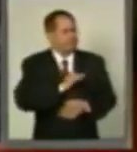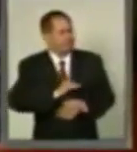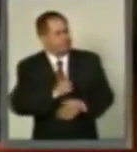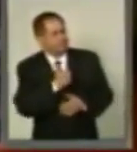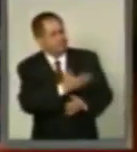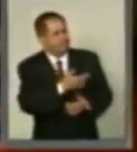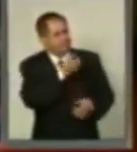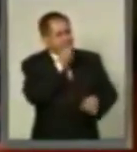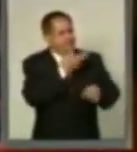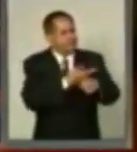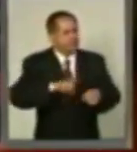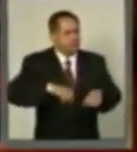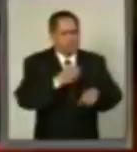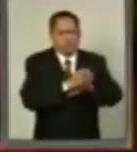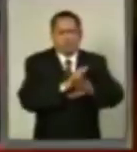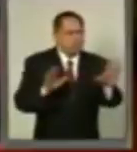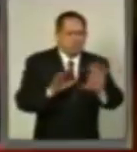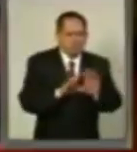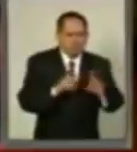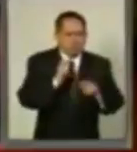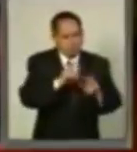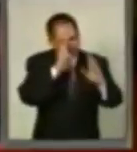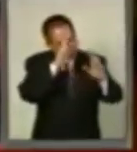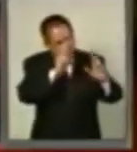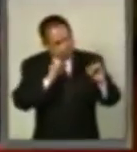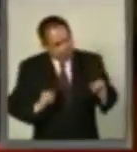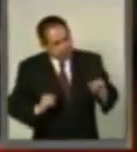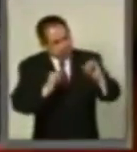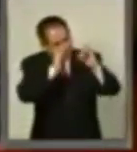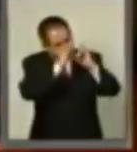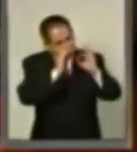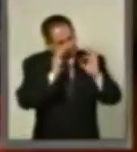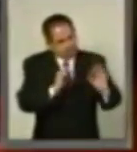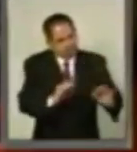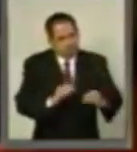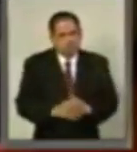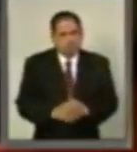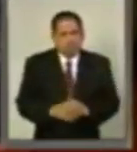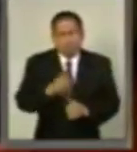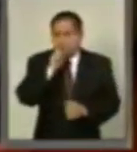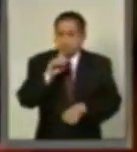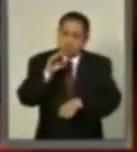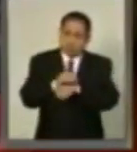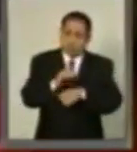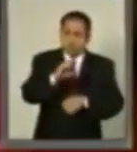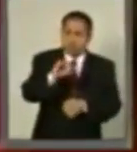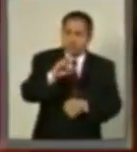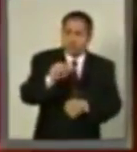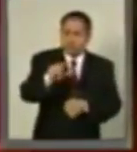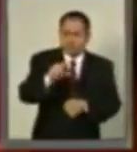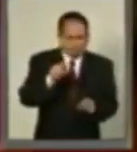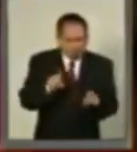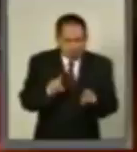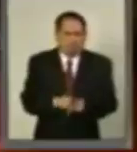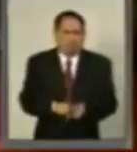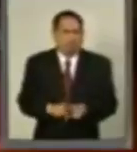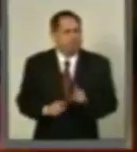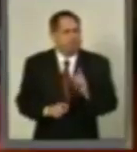Gobernación, era reconocer a nuestras instituciones. Y lo mismo puedo decirles en Protección Civil, que